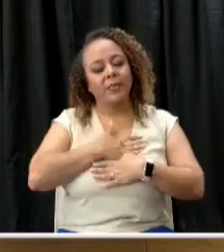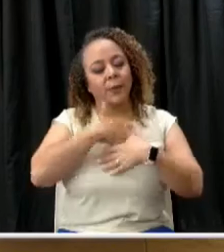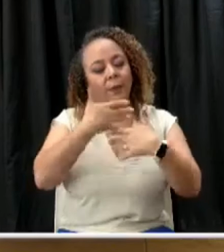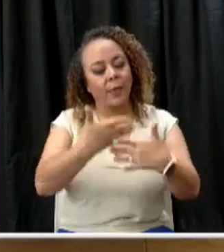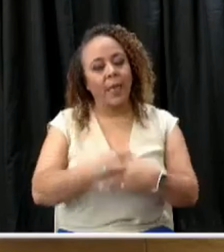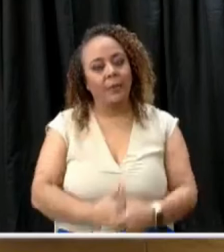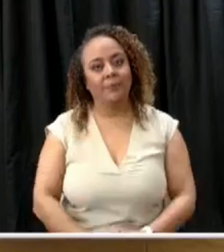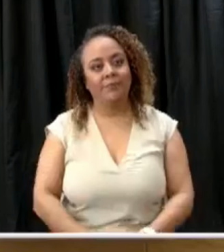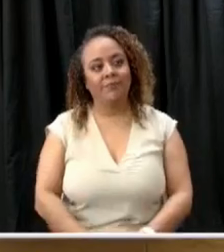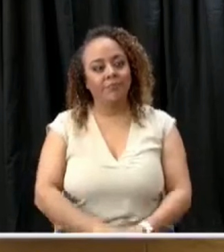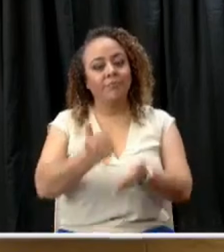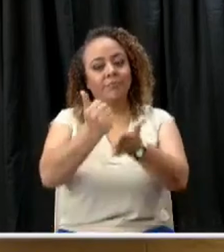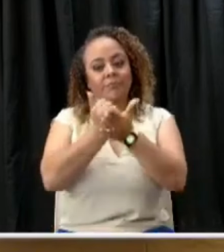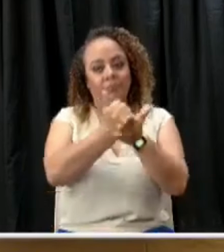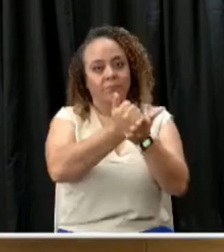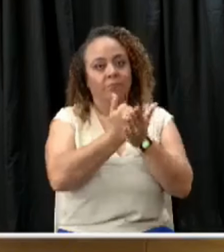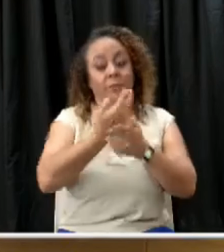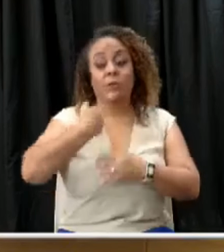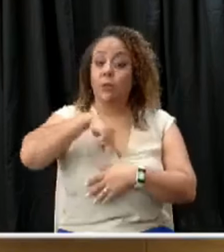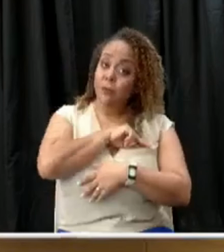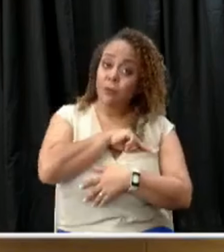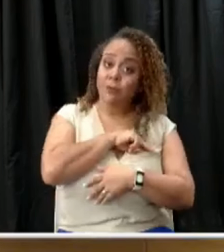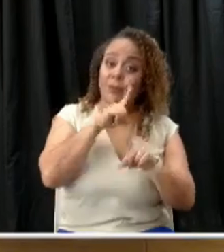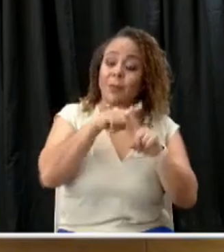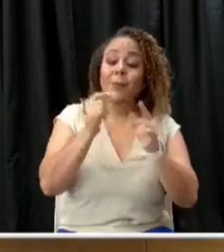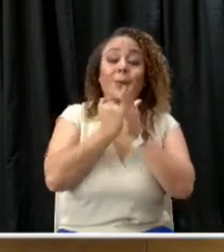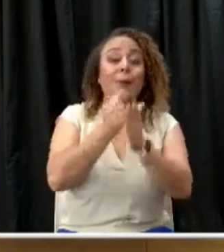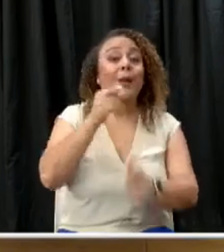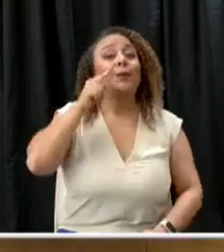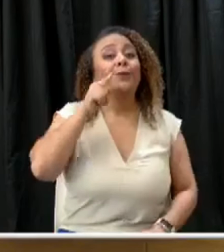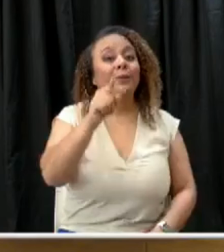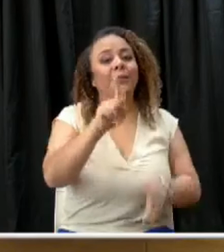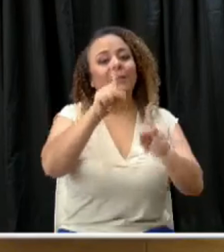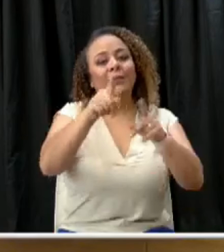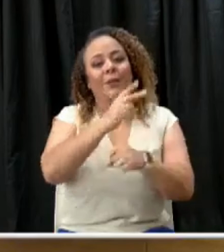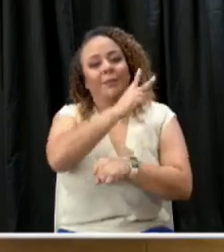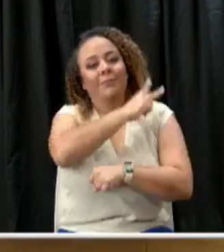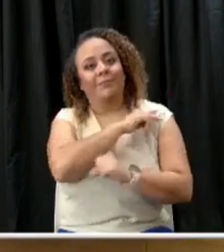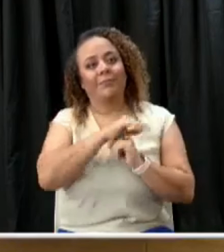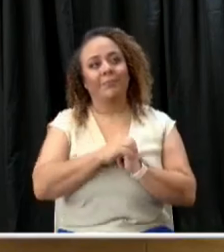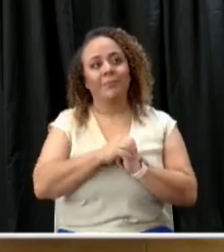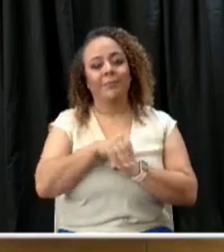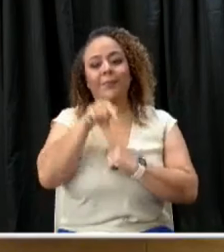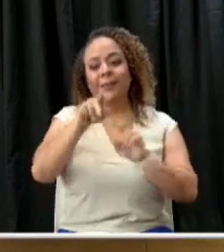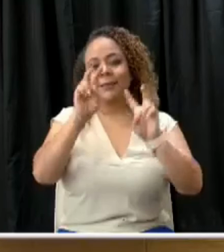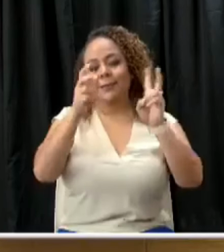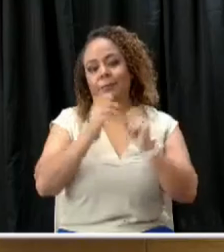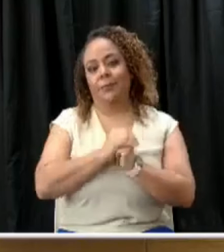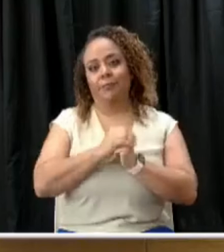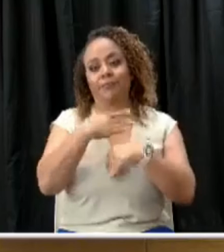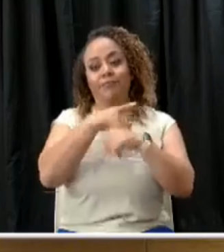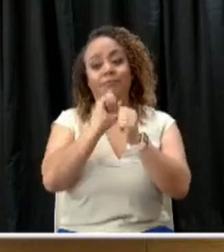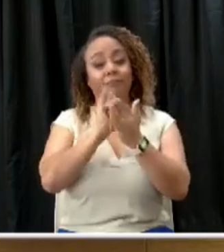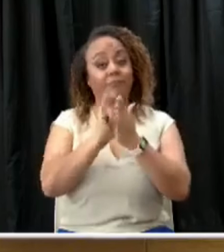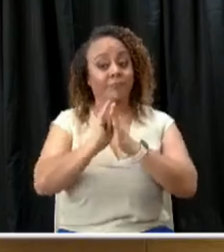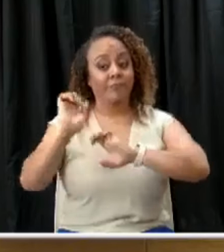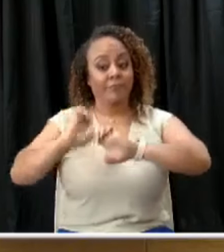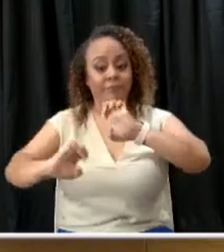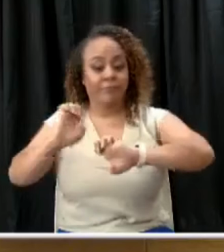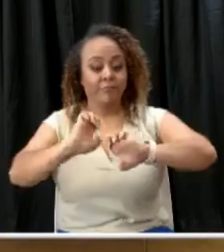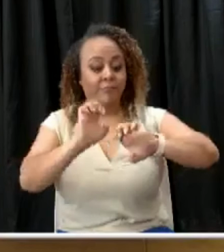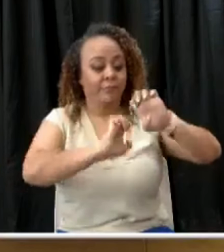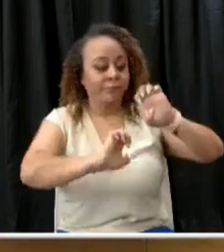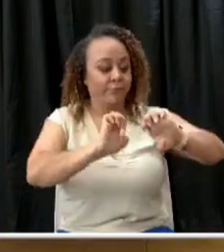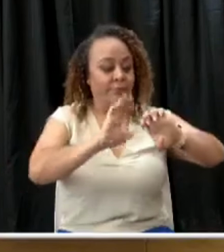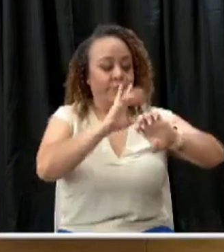disponibilidad de colaborarnos a nosotros, pero colaborarle a usted, persona empleadora, en este tema, haciendo estas mediciones,